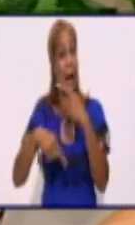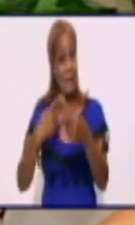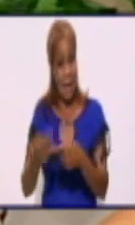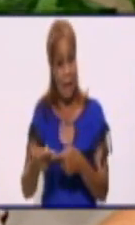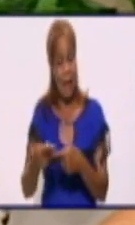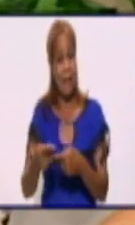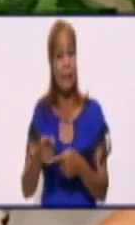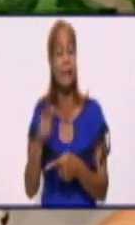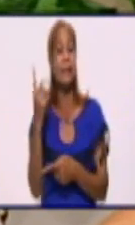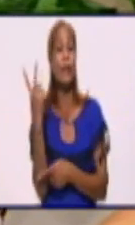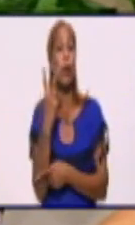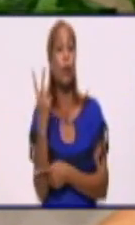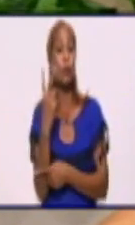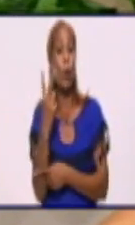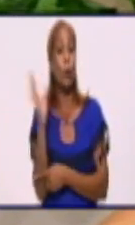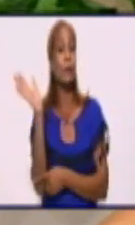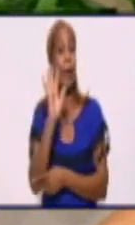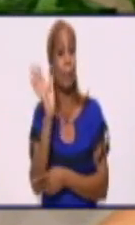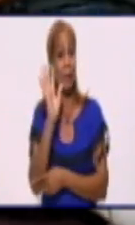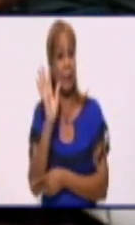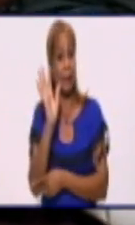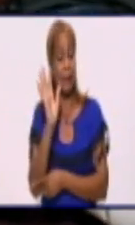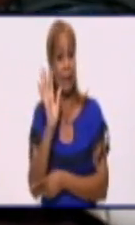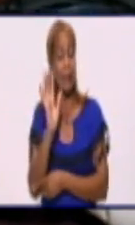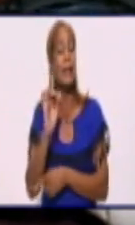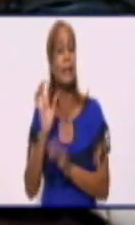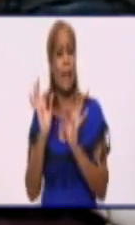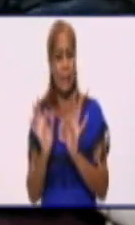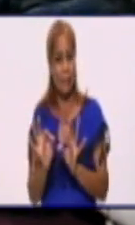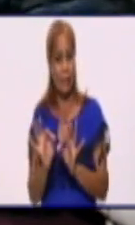así hacemos prueba, Junel, porque ya nos avisaron que casi...